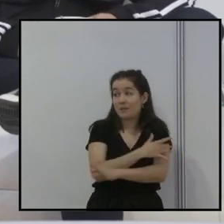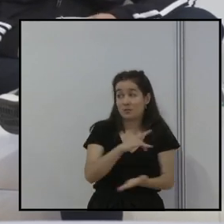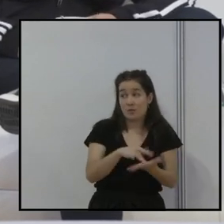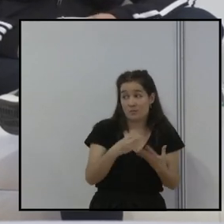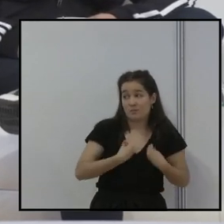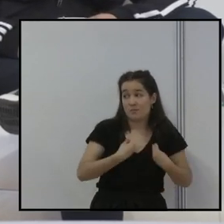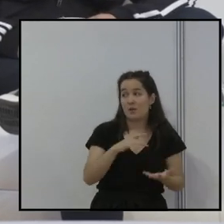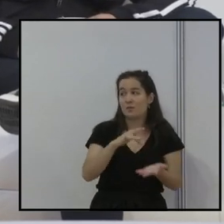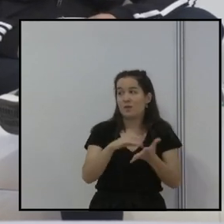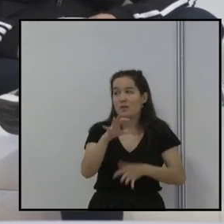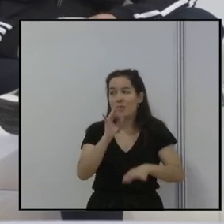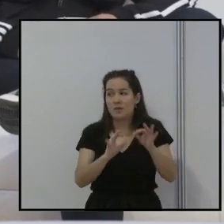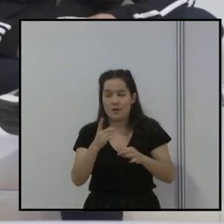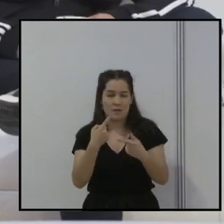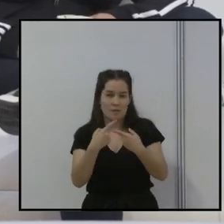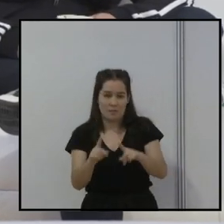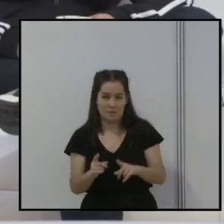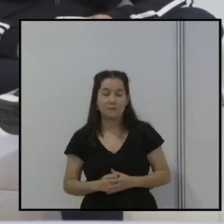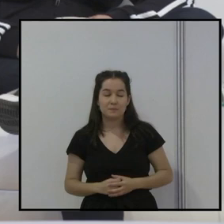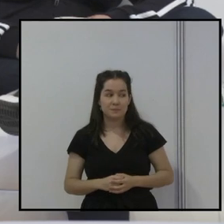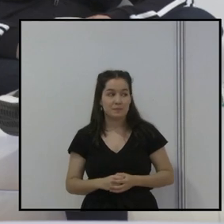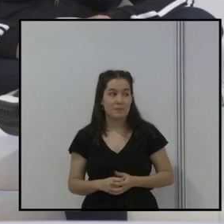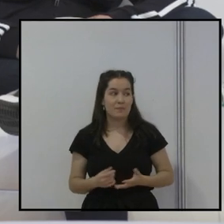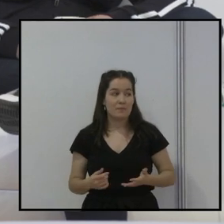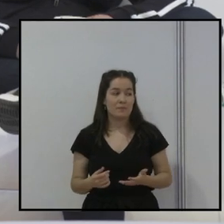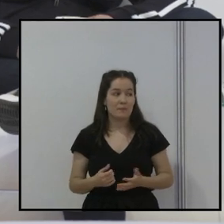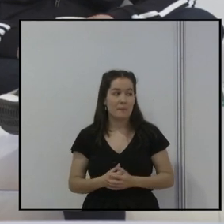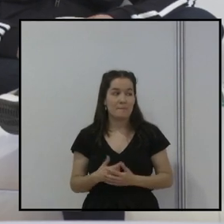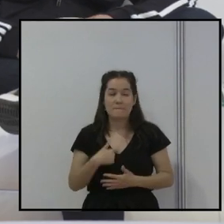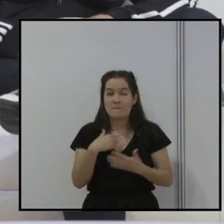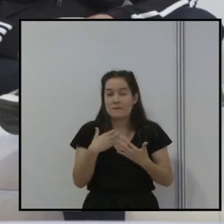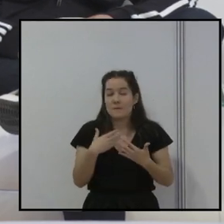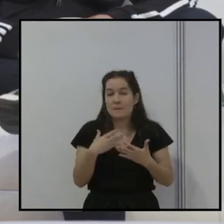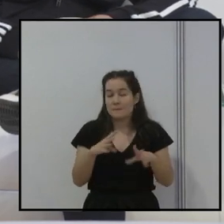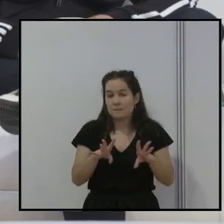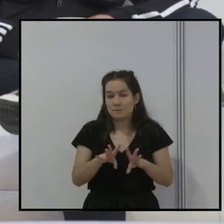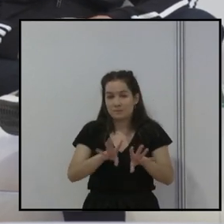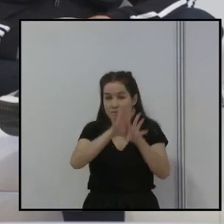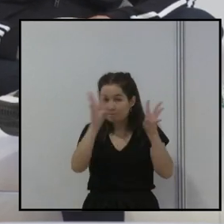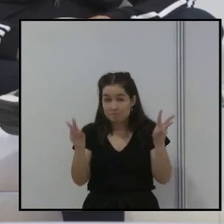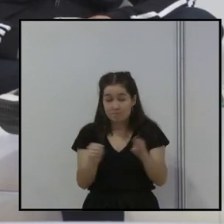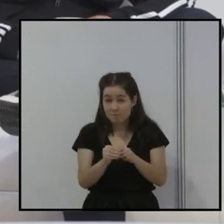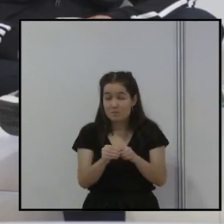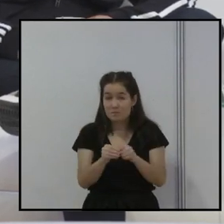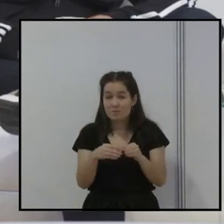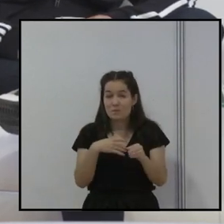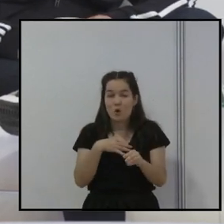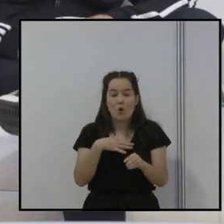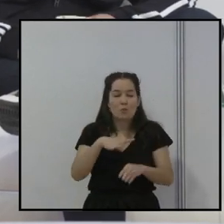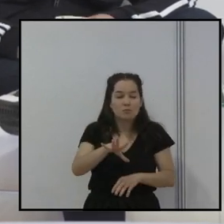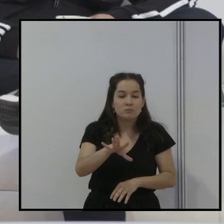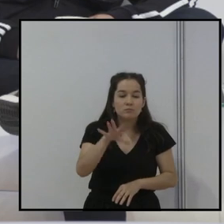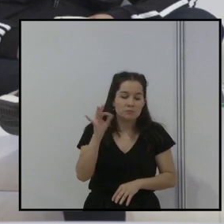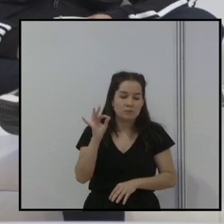saliendo. Entonces, tiene que ver con eso, muy a grandes rasgos y por resumir, es porque he podido tomar una decisión que sé que si no